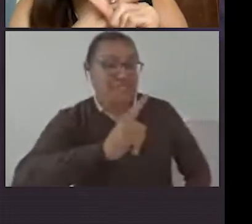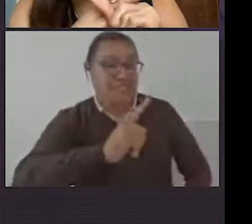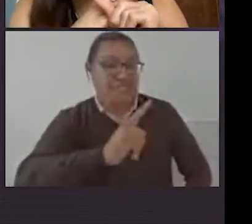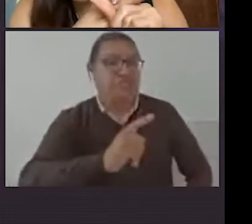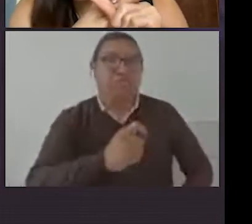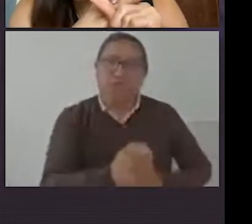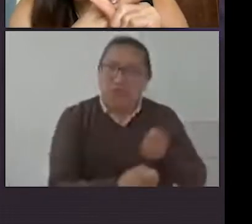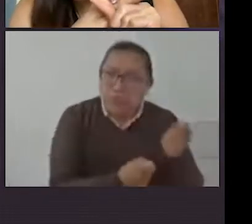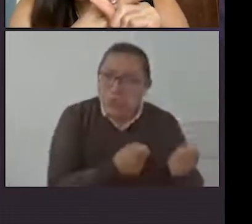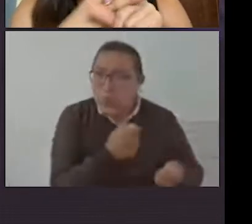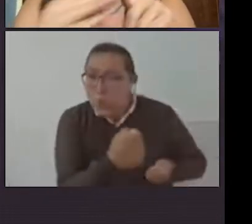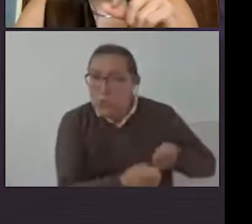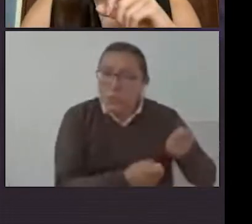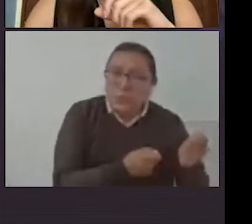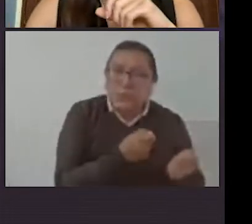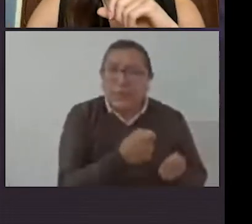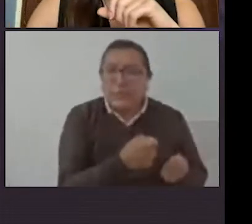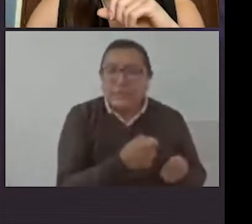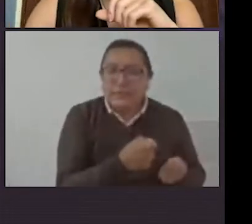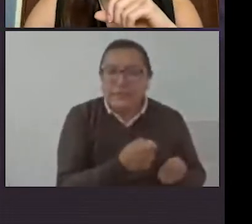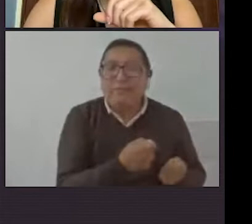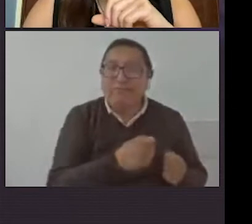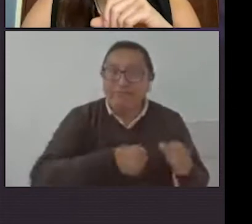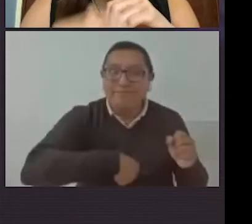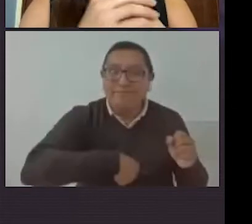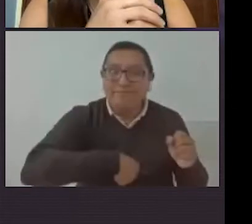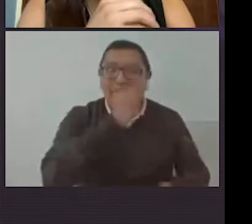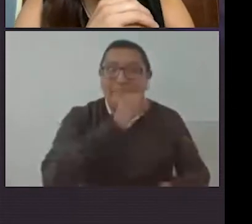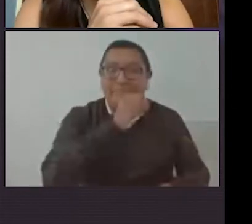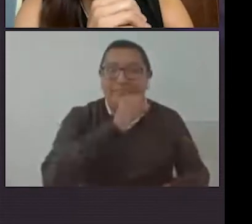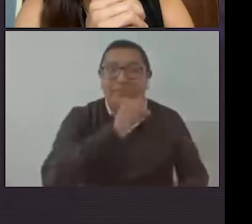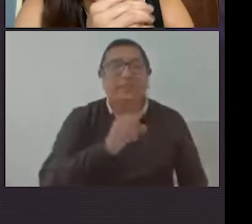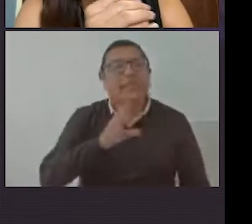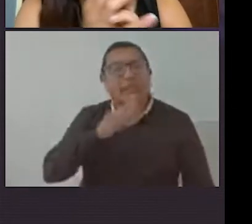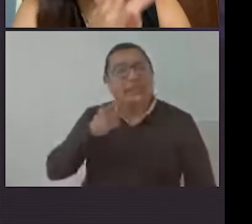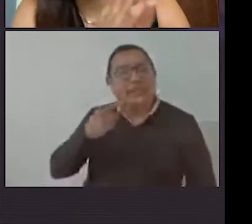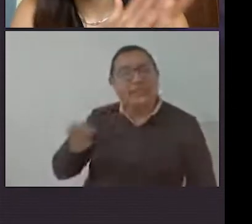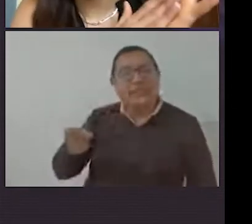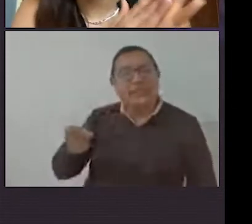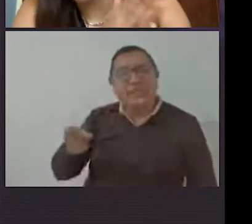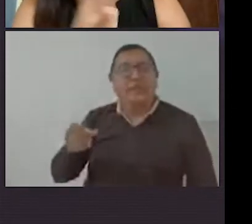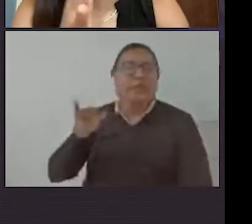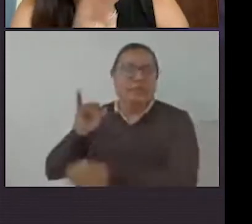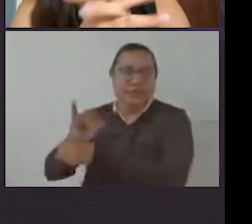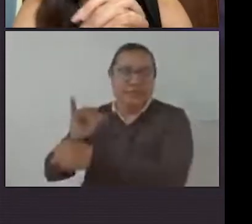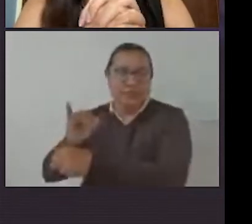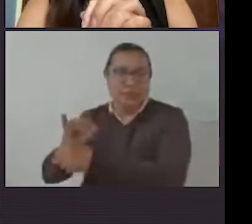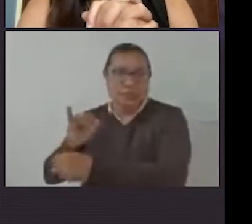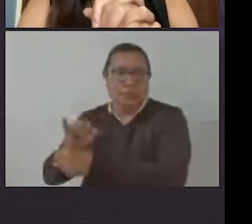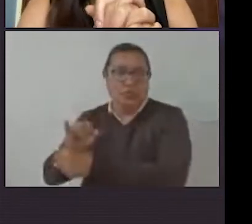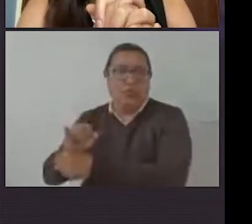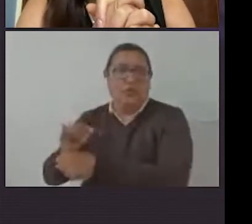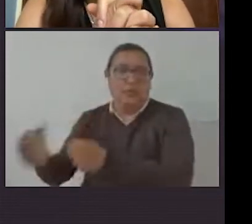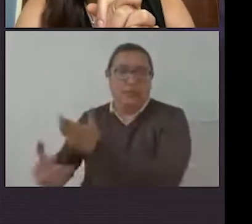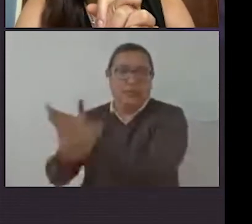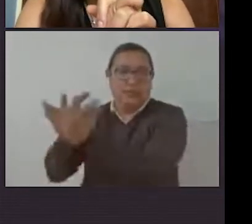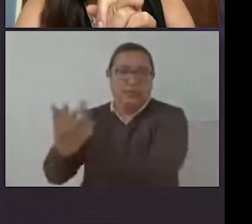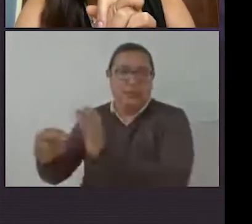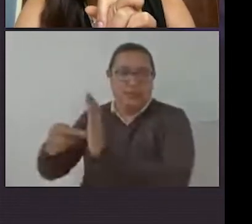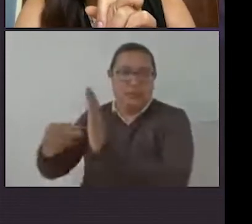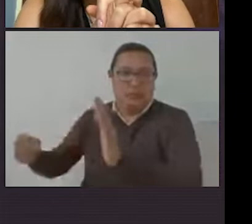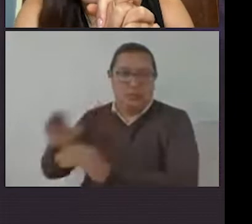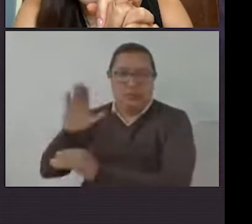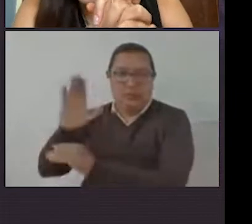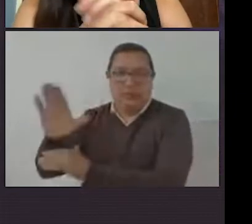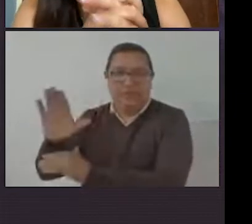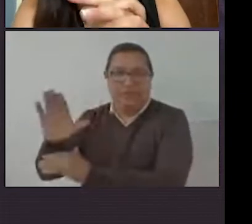para negociar. Esta es una frase del Instituto de Tecnología de Tecnología y Ciencias Carnegie,